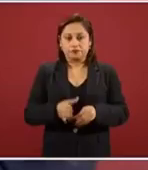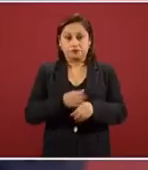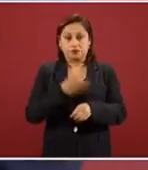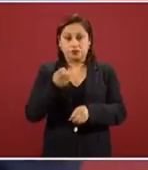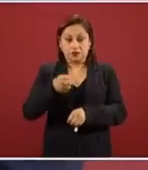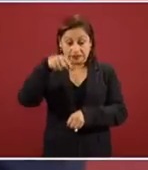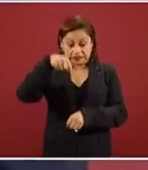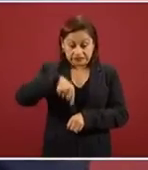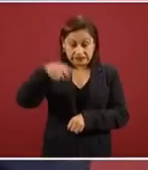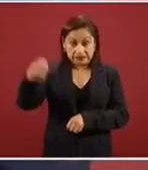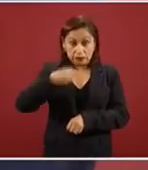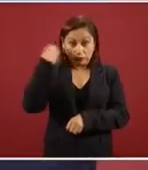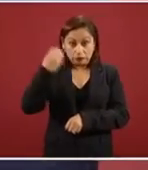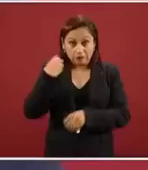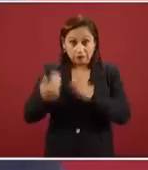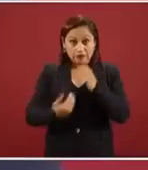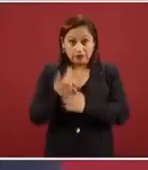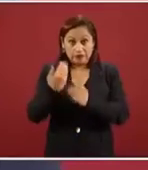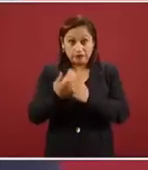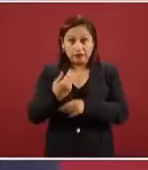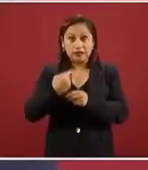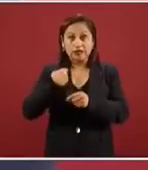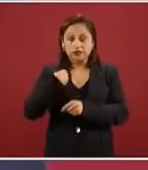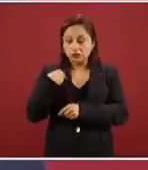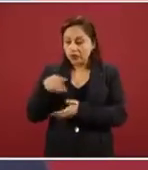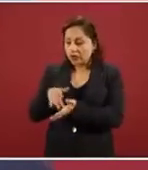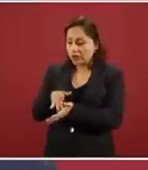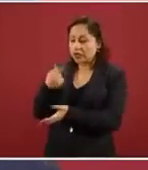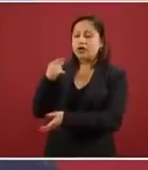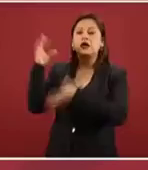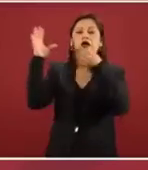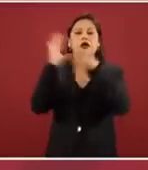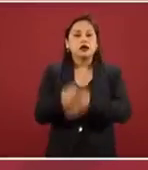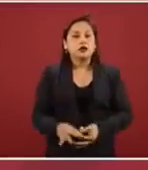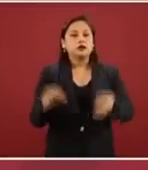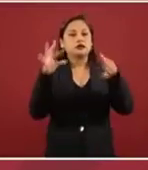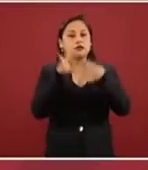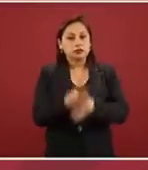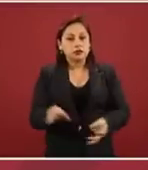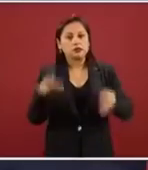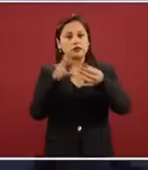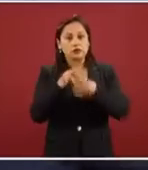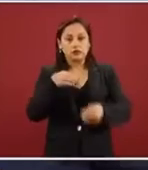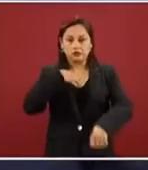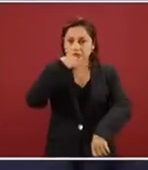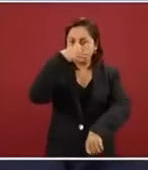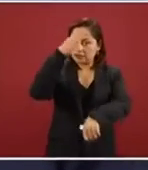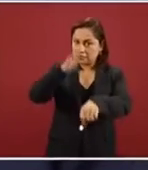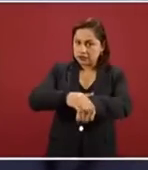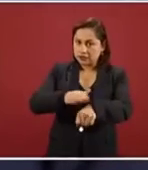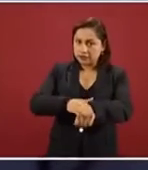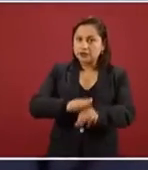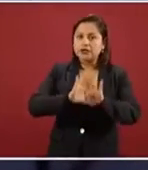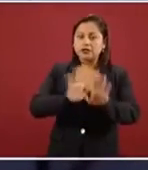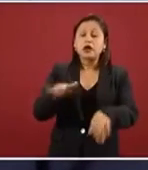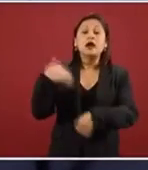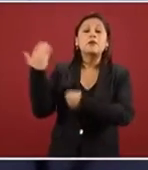conferencia? Pues hablar de estos temas y decirles que ya vamos a tener en Amatán